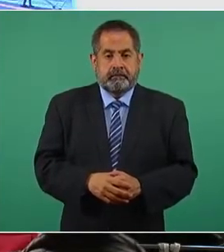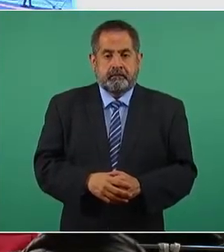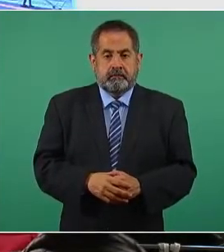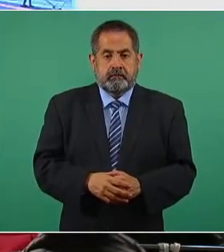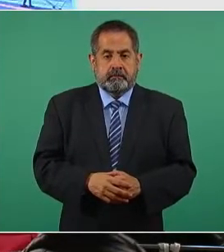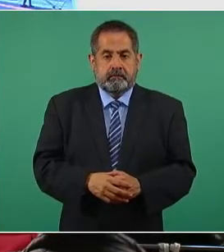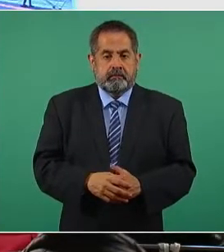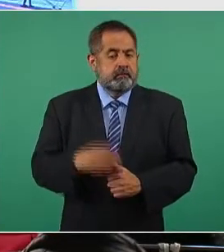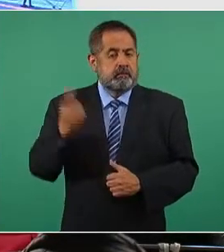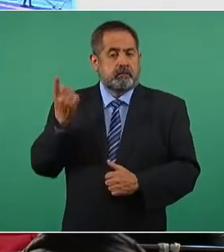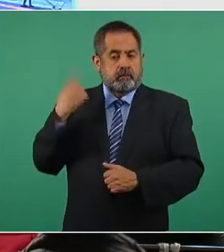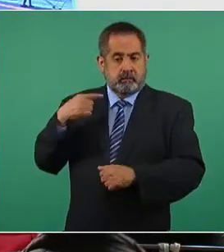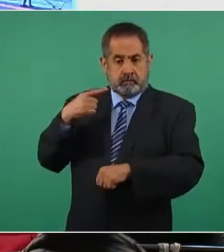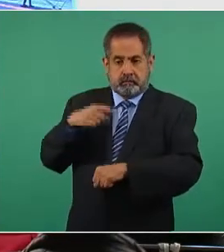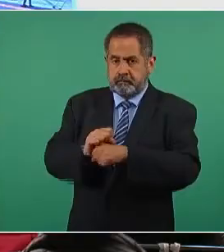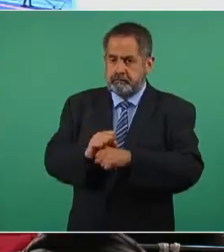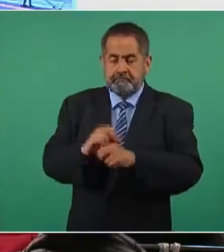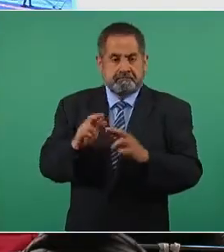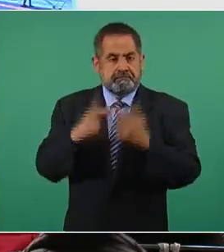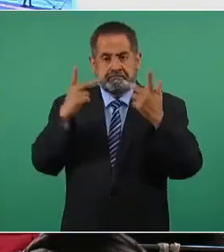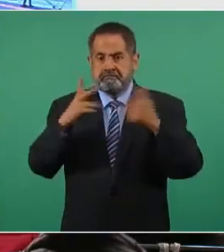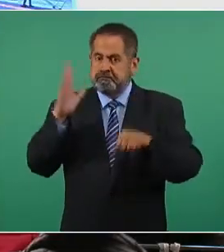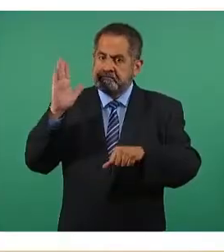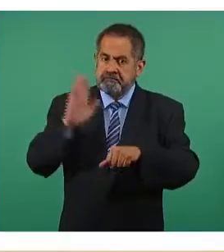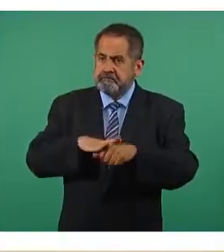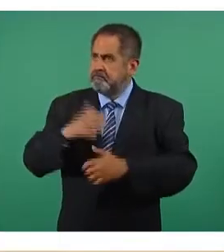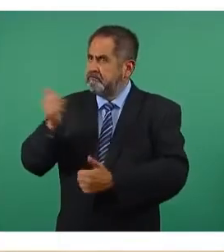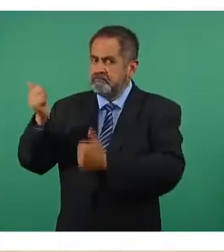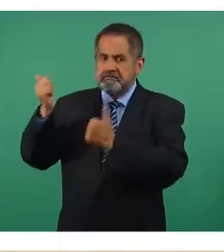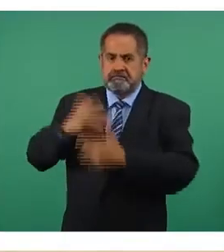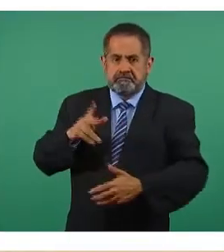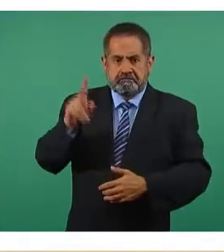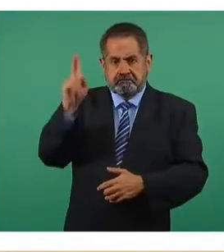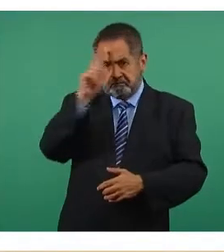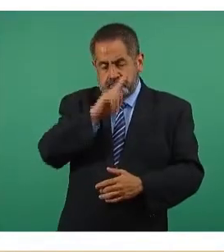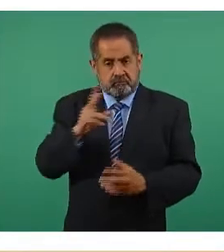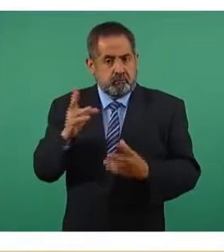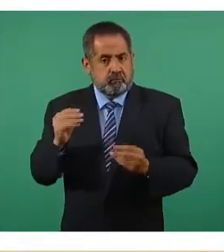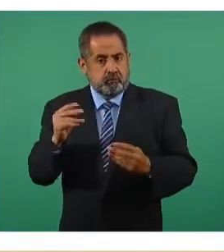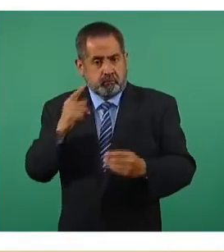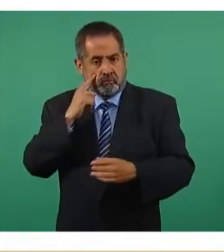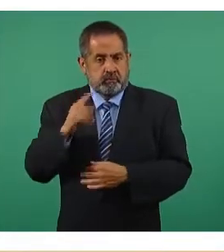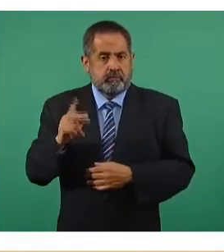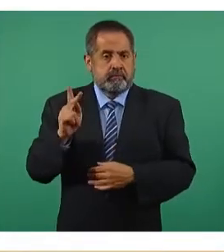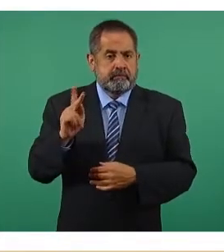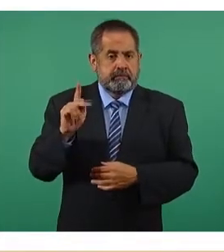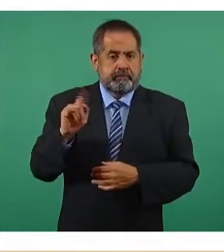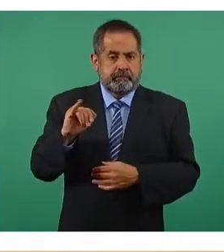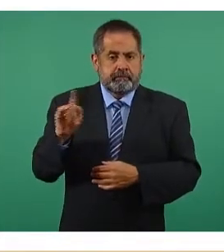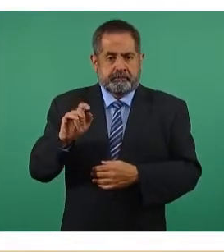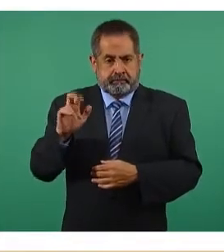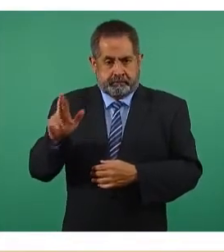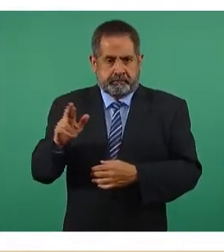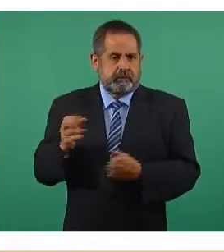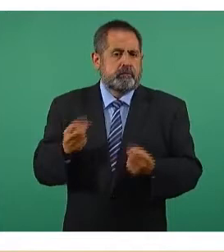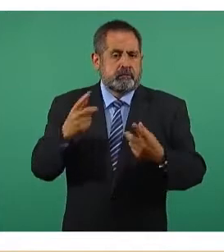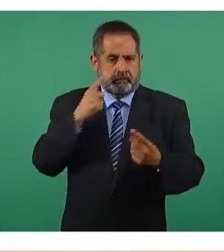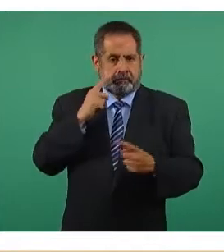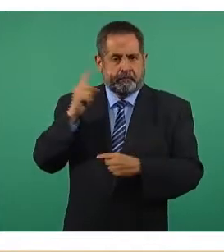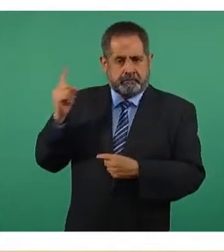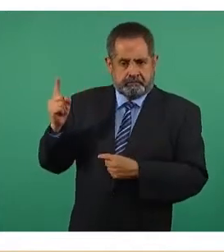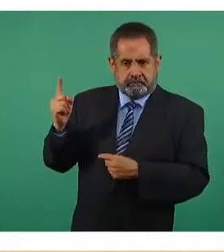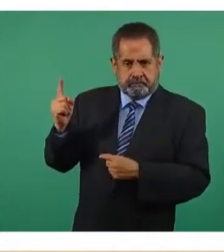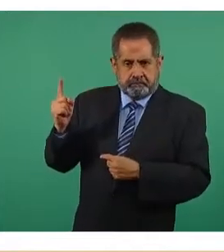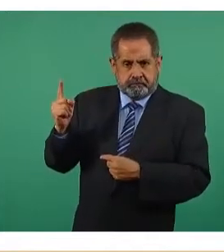Tuvimos una semana récord en arribos, ya se dio cuenta, de Pfizer tuvimos este número, de AstraZeneca